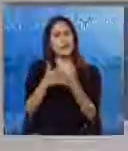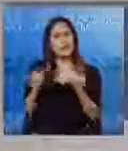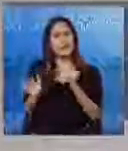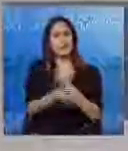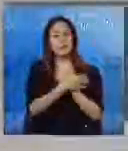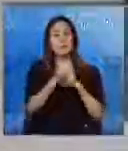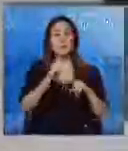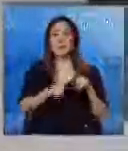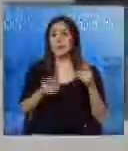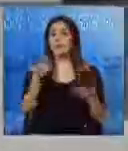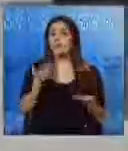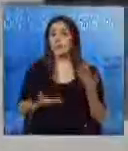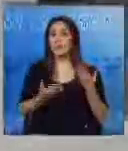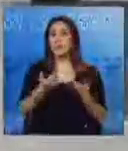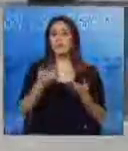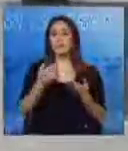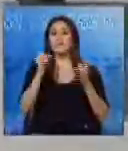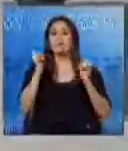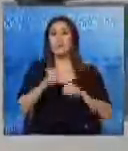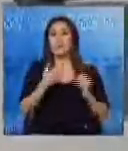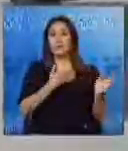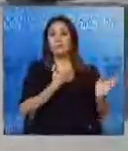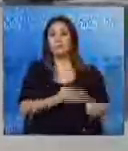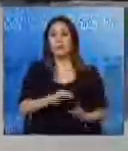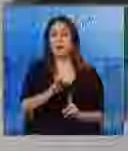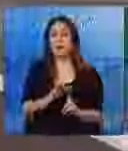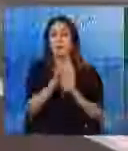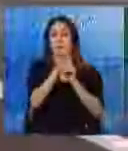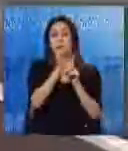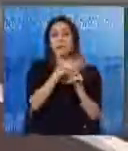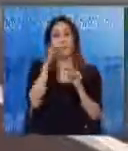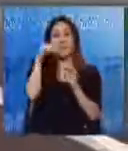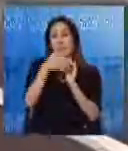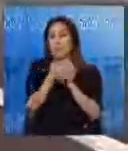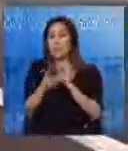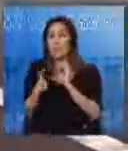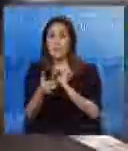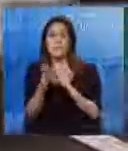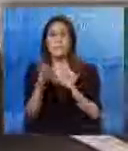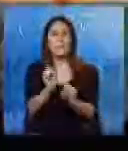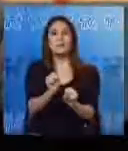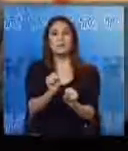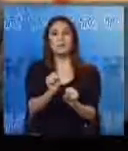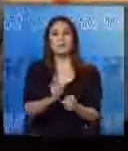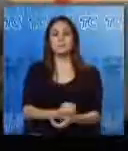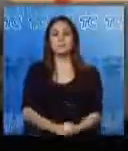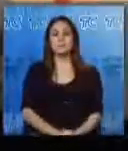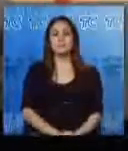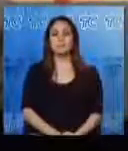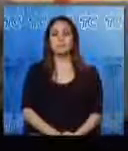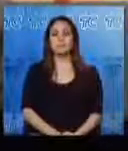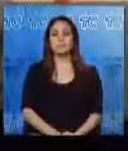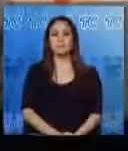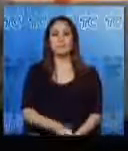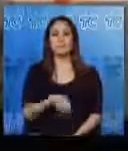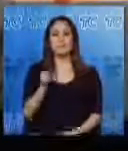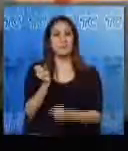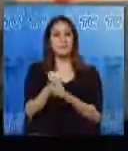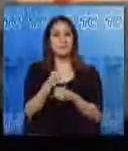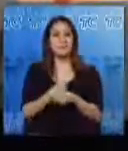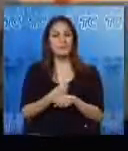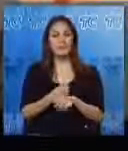existen posibilidades de ejecutar un operativo especial de rescate si se agotan las instancias. Estas no son acciones,